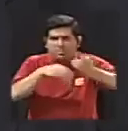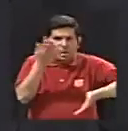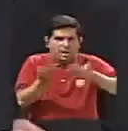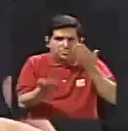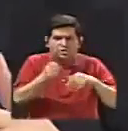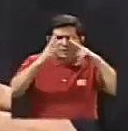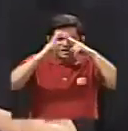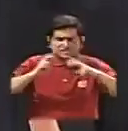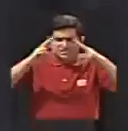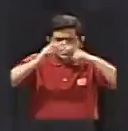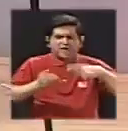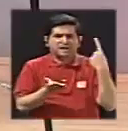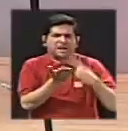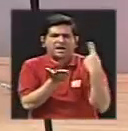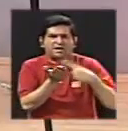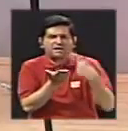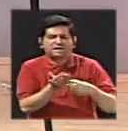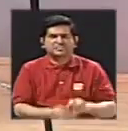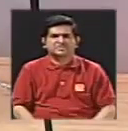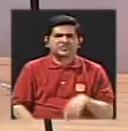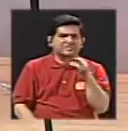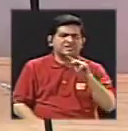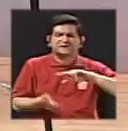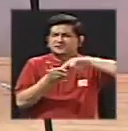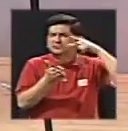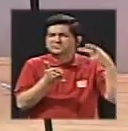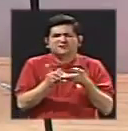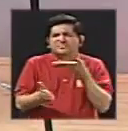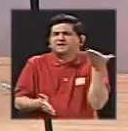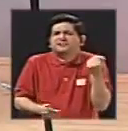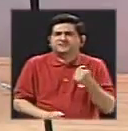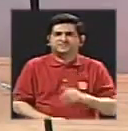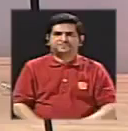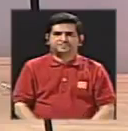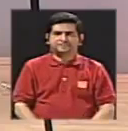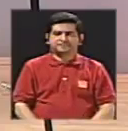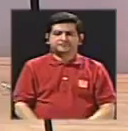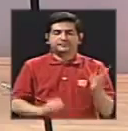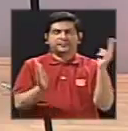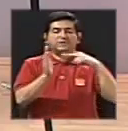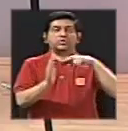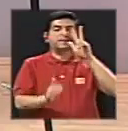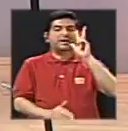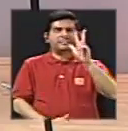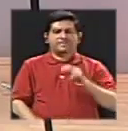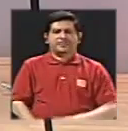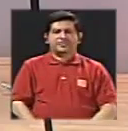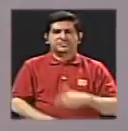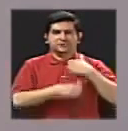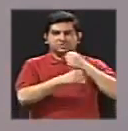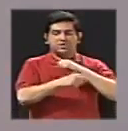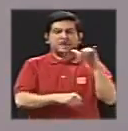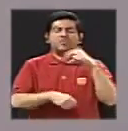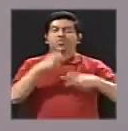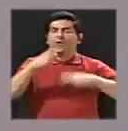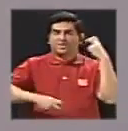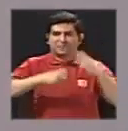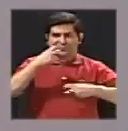ese análisis, en esa discusión de lo que eso iba a significar? Mire, en el 2003 hubo una huelga por el mismo